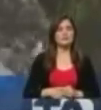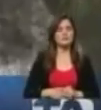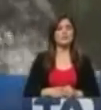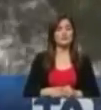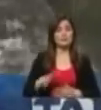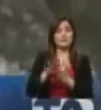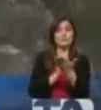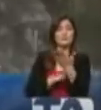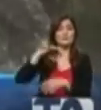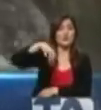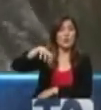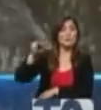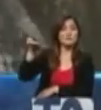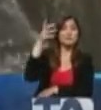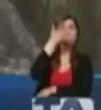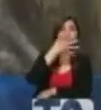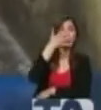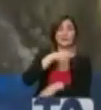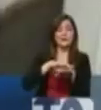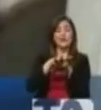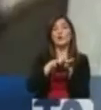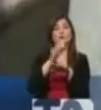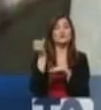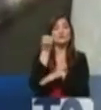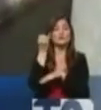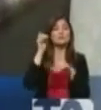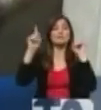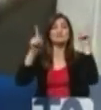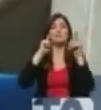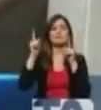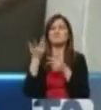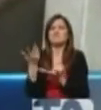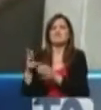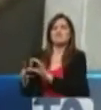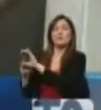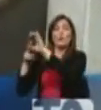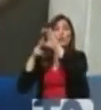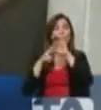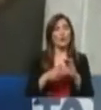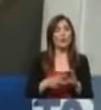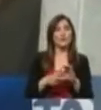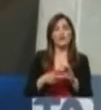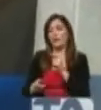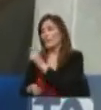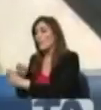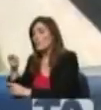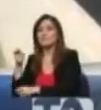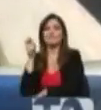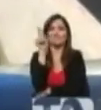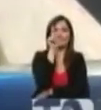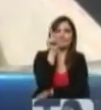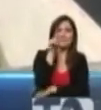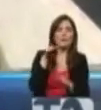El proyecto del agua potable para Esmeraldas, Río Verde y Atacames cuenta con un financiamiento que proviene de un crédito no reembolsable del